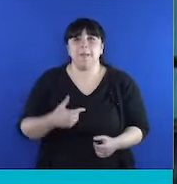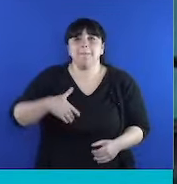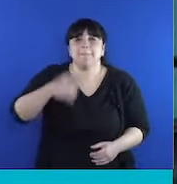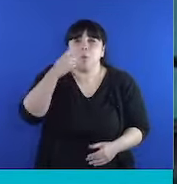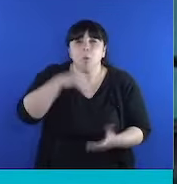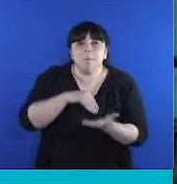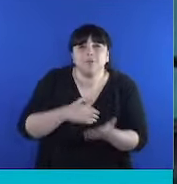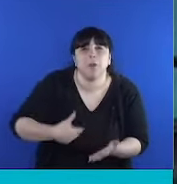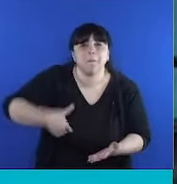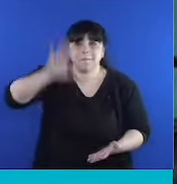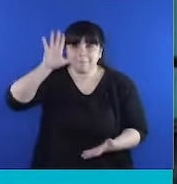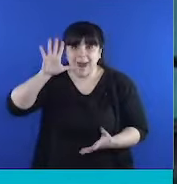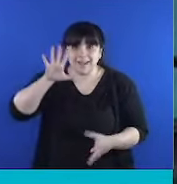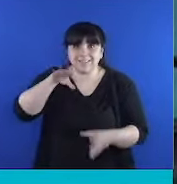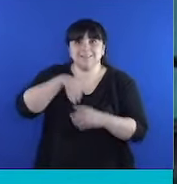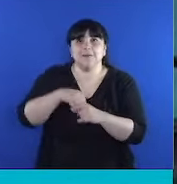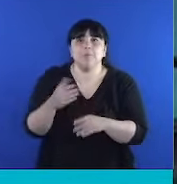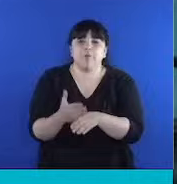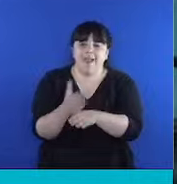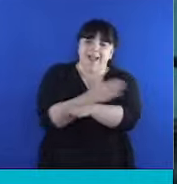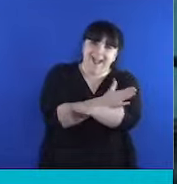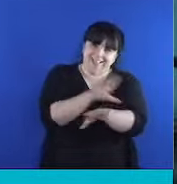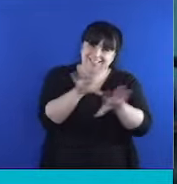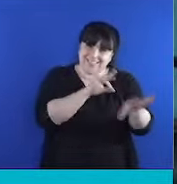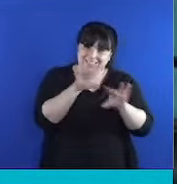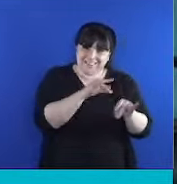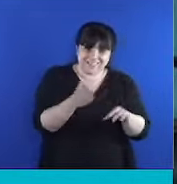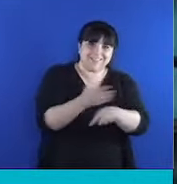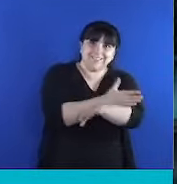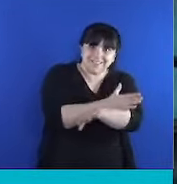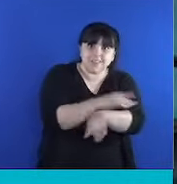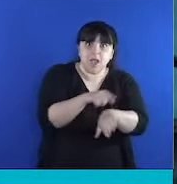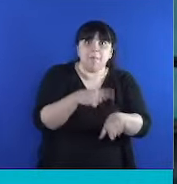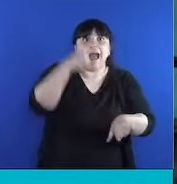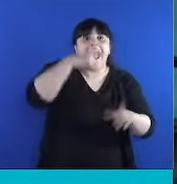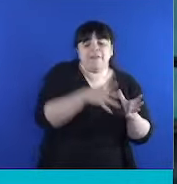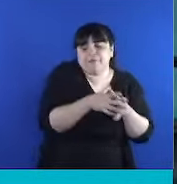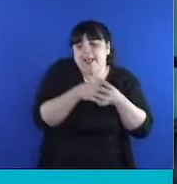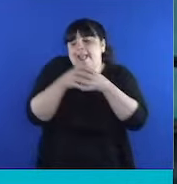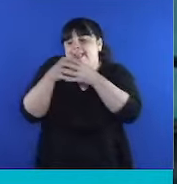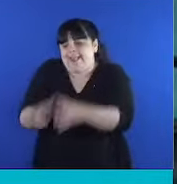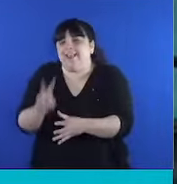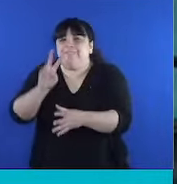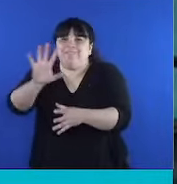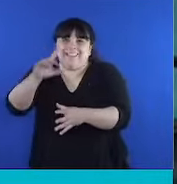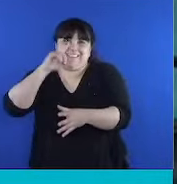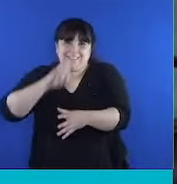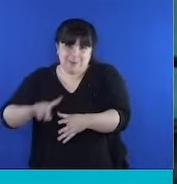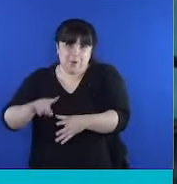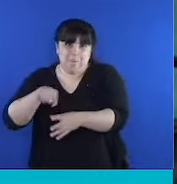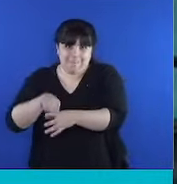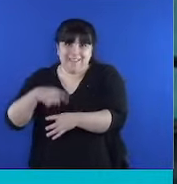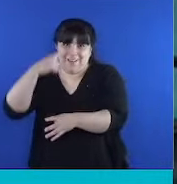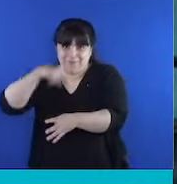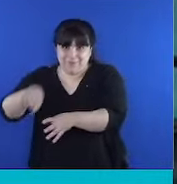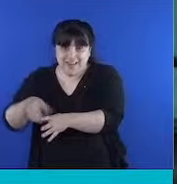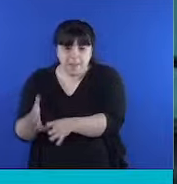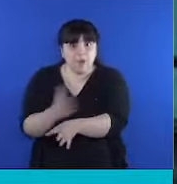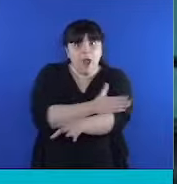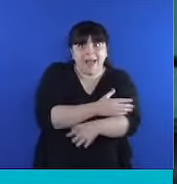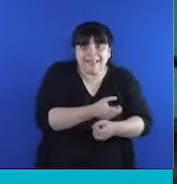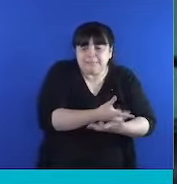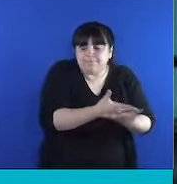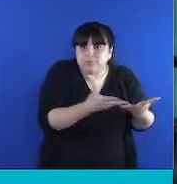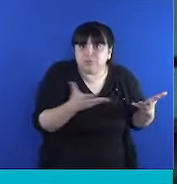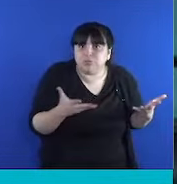personas participan de las etapas preselectivas para que finalmente haya 25.000 que llegan a las finales. Y todo esto se hace